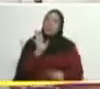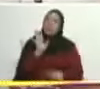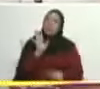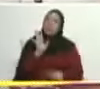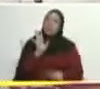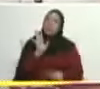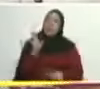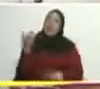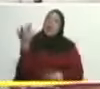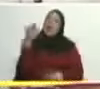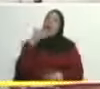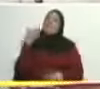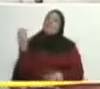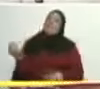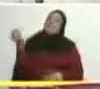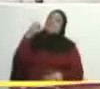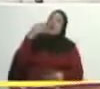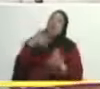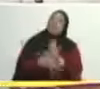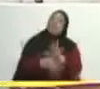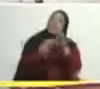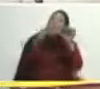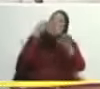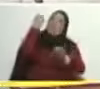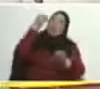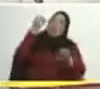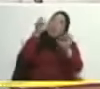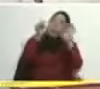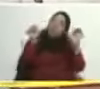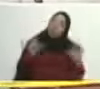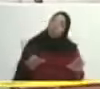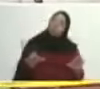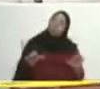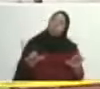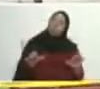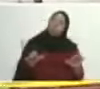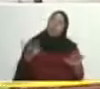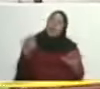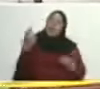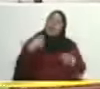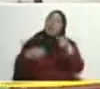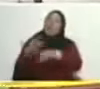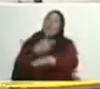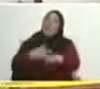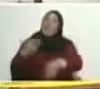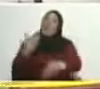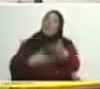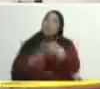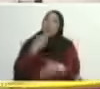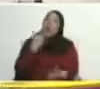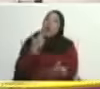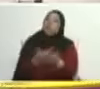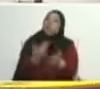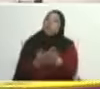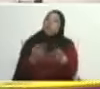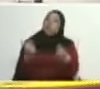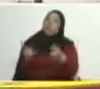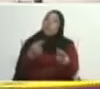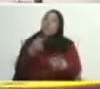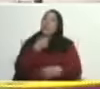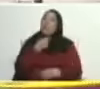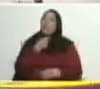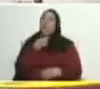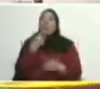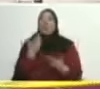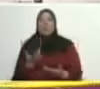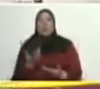Ir más allá de la formulación general, ir más allá del burocratismo, como le gustaba decir